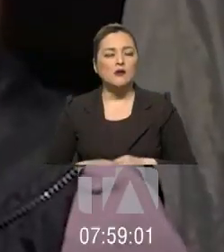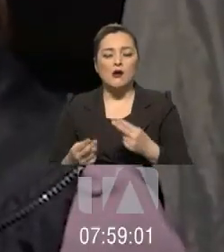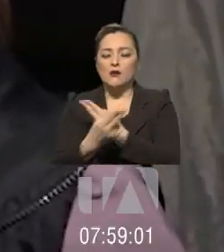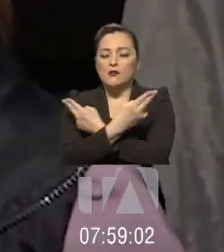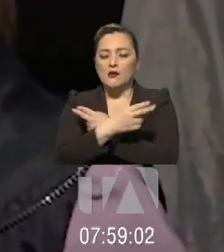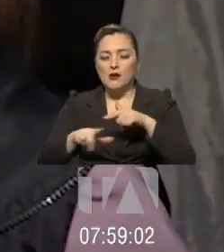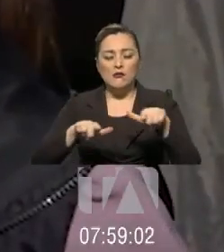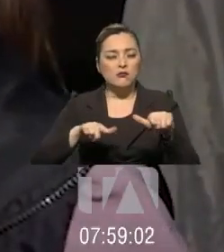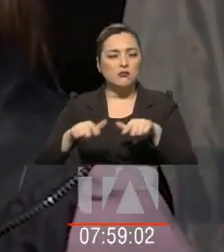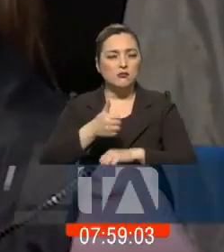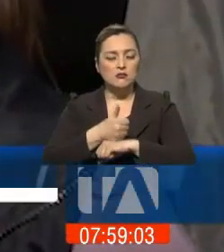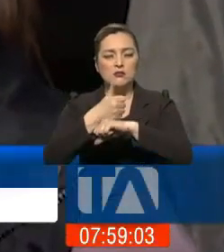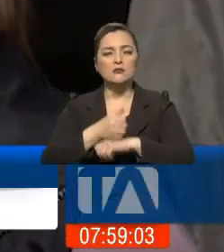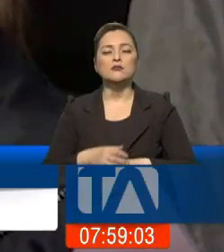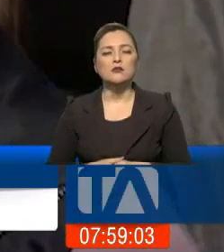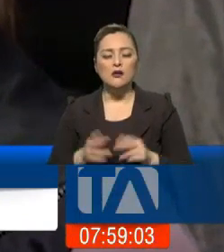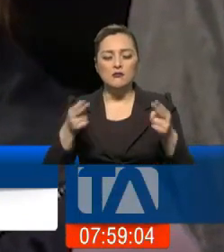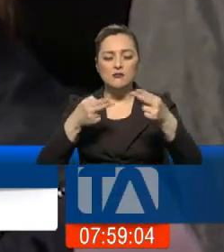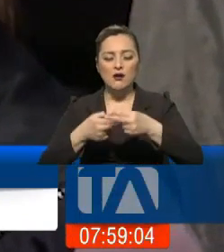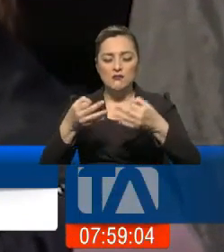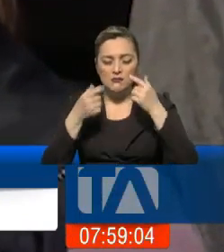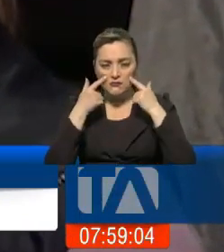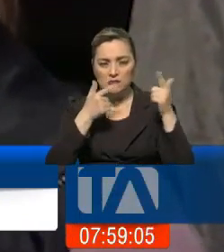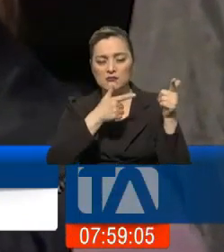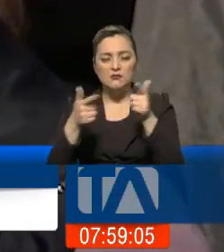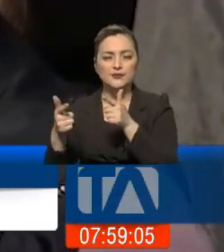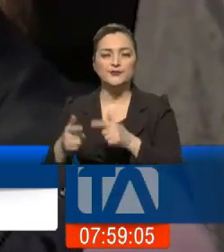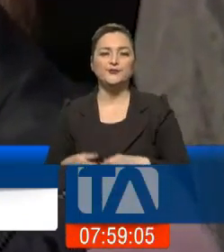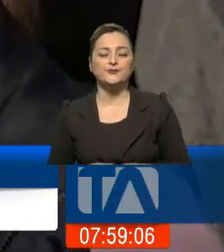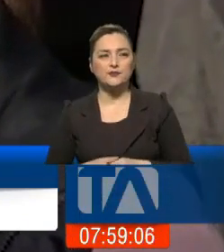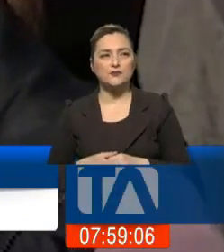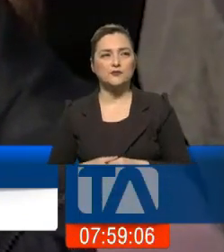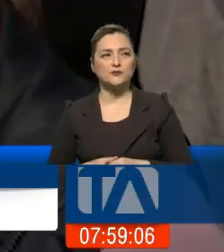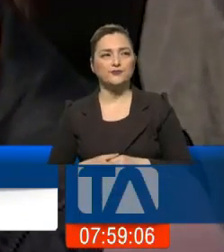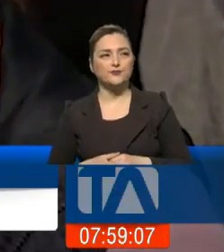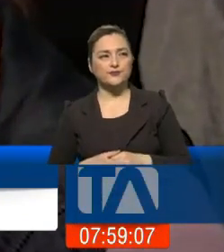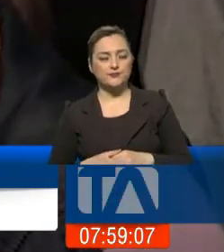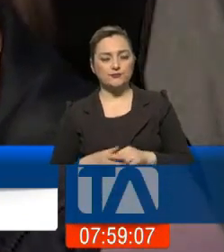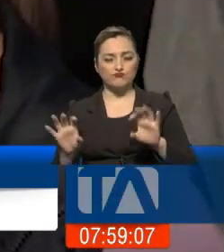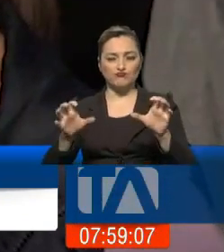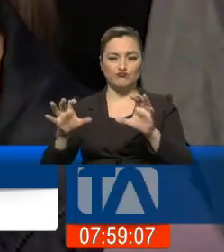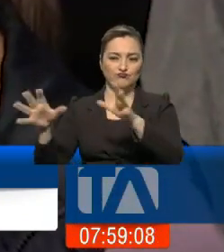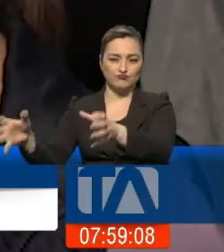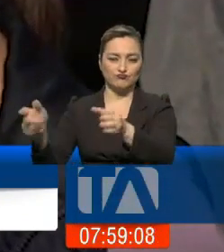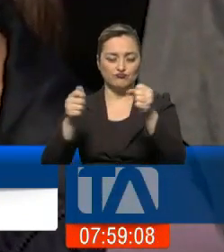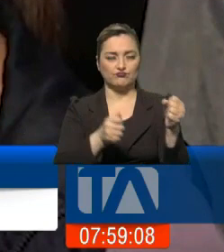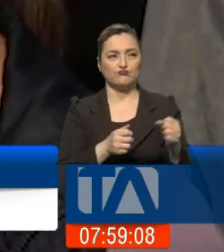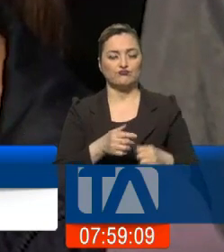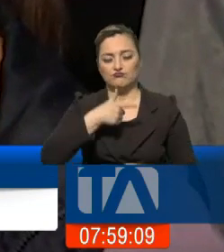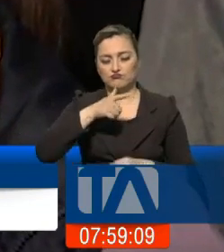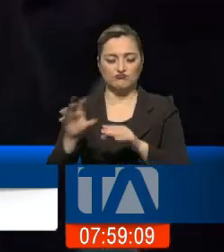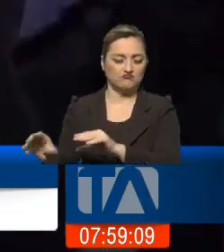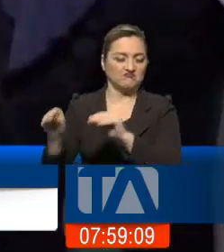el predio con la autoridad competente, que es el Departamento de Justicia y Vigilancia, haciendo el retiro de amplificadores, retiro igual de